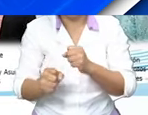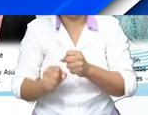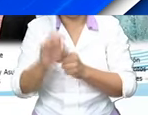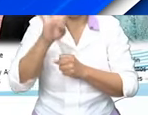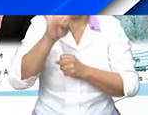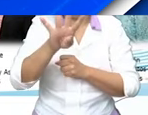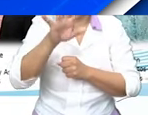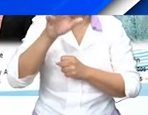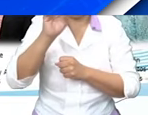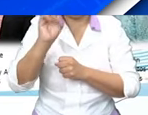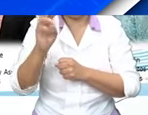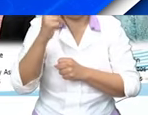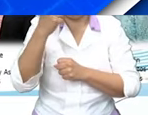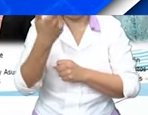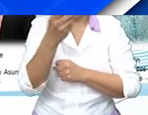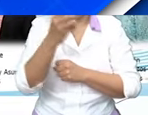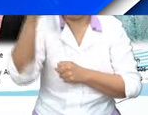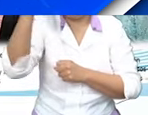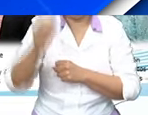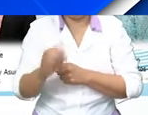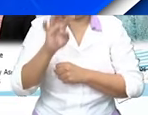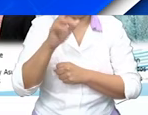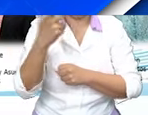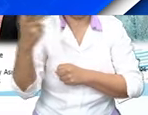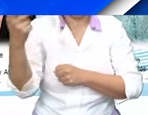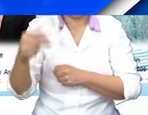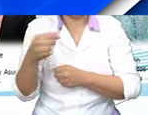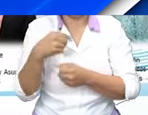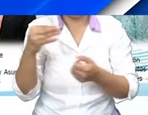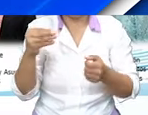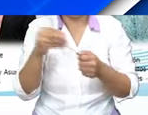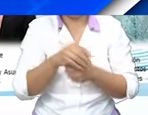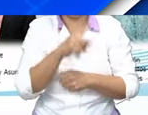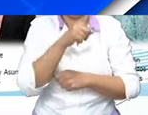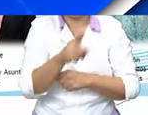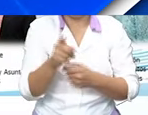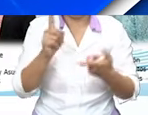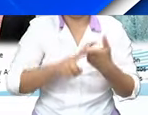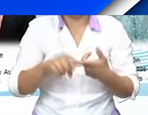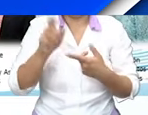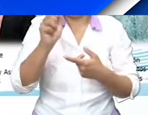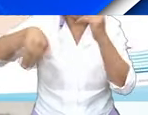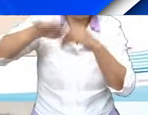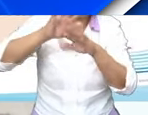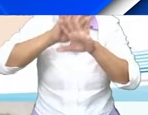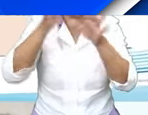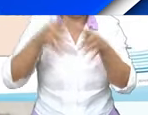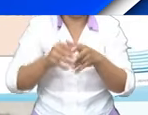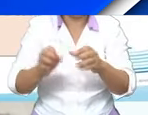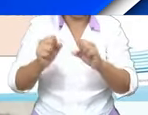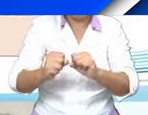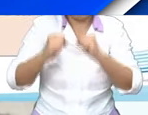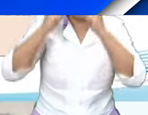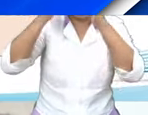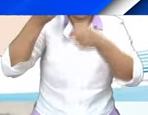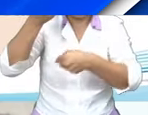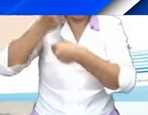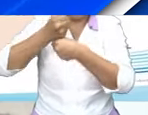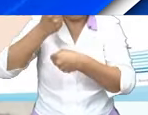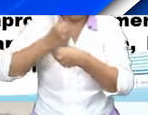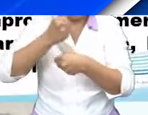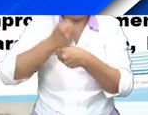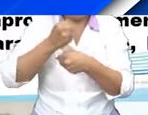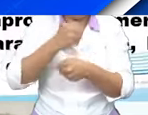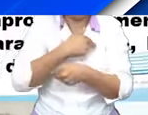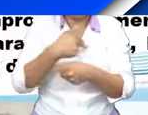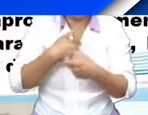está conformada por hombres es decir hay más mujeres la fuerza laboral